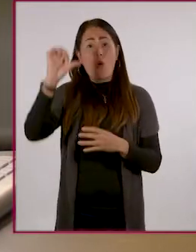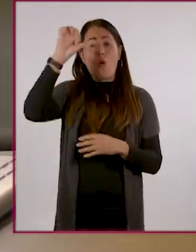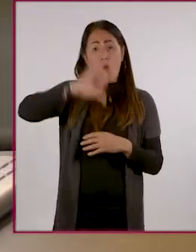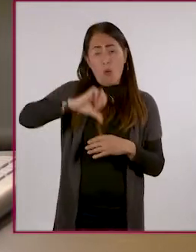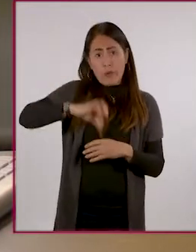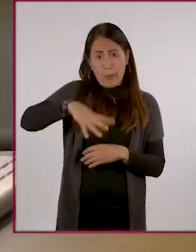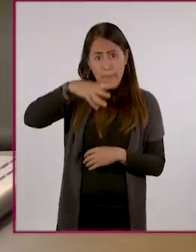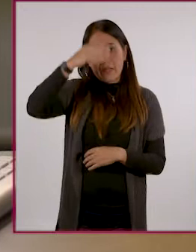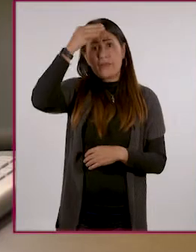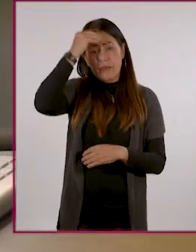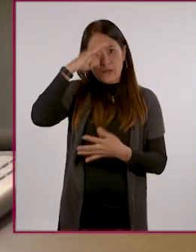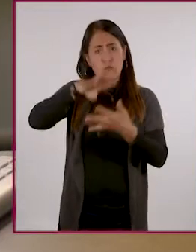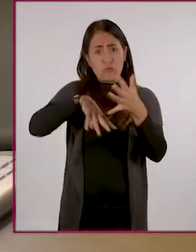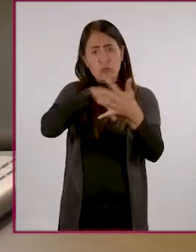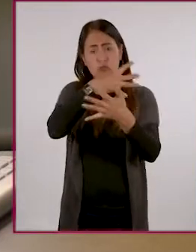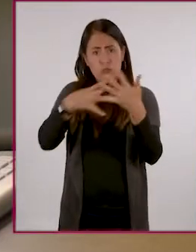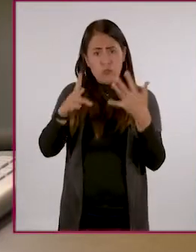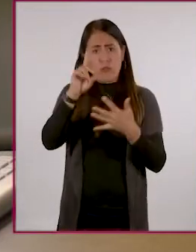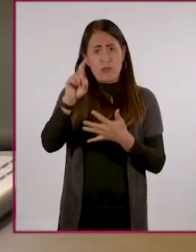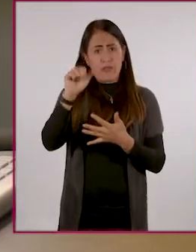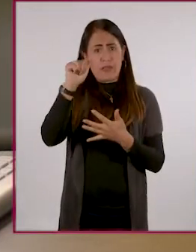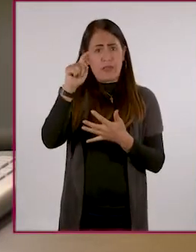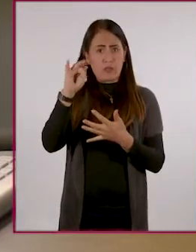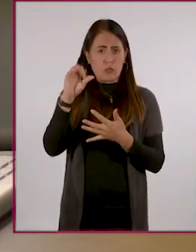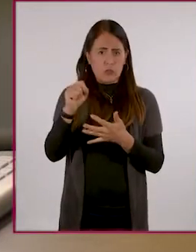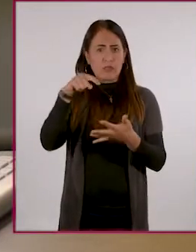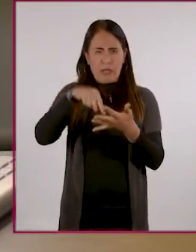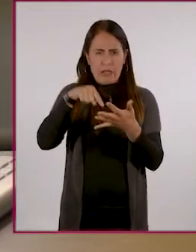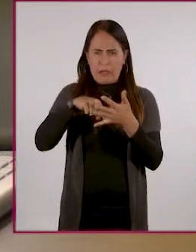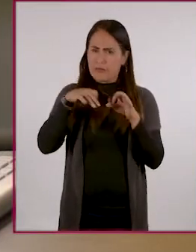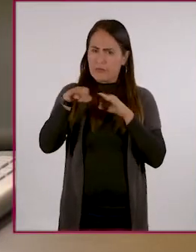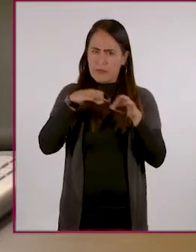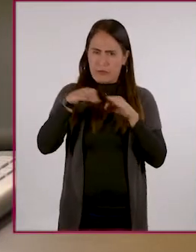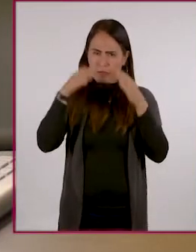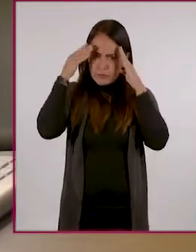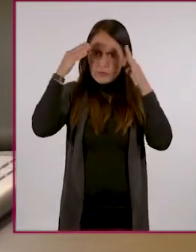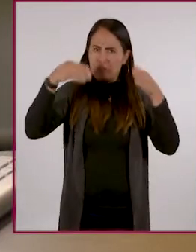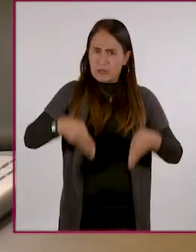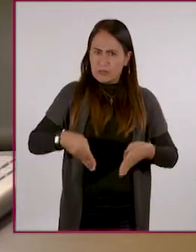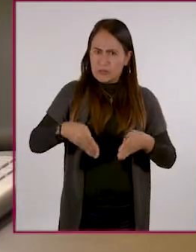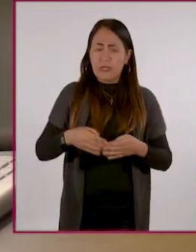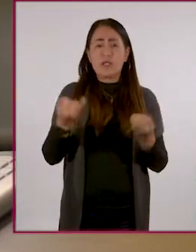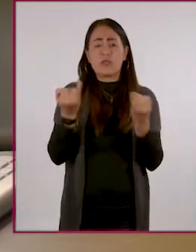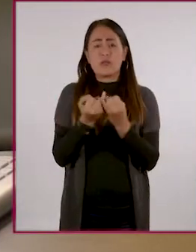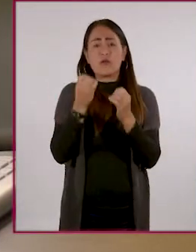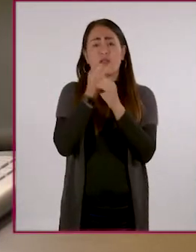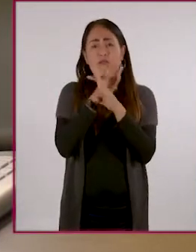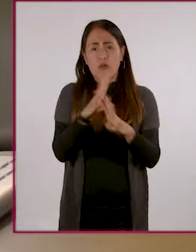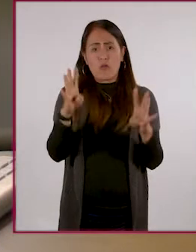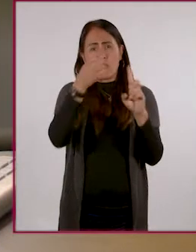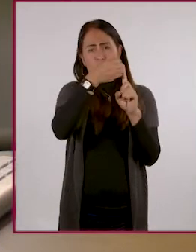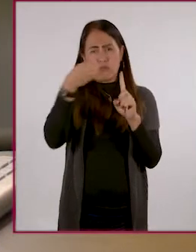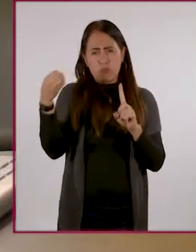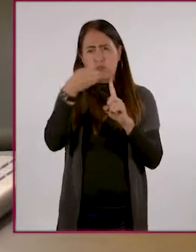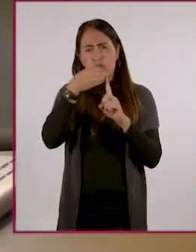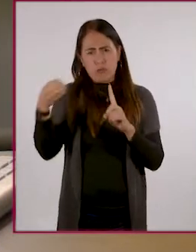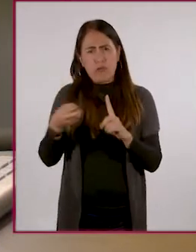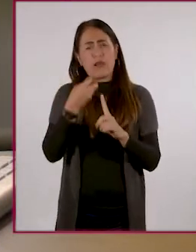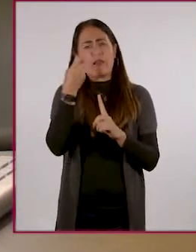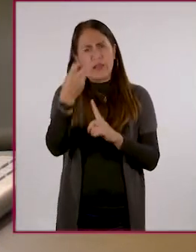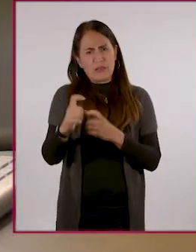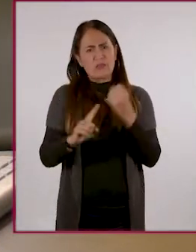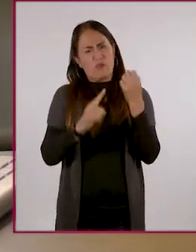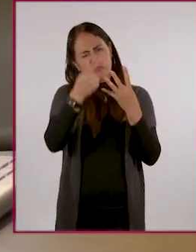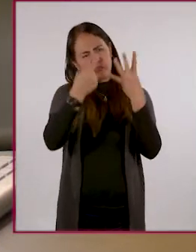que la manera más común de trabajar con datos inicia en las hojas de cálculo. Además, veremos cómo la información organizada nos